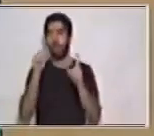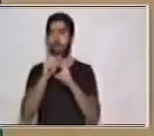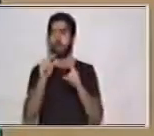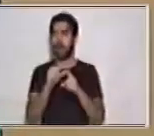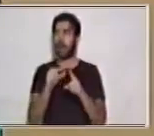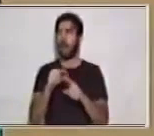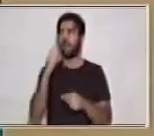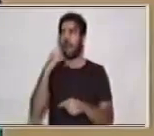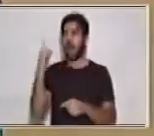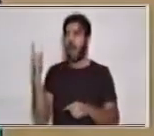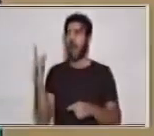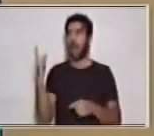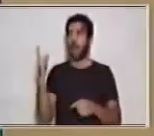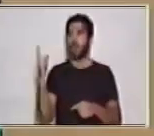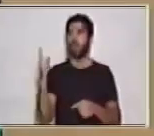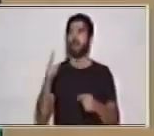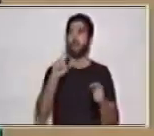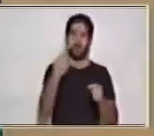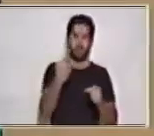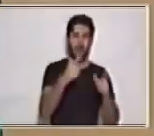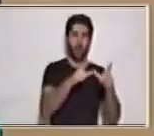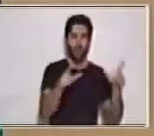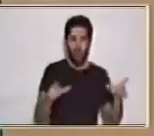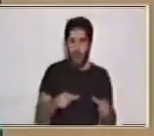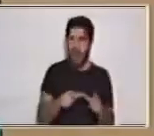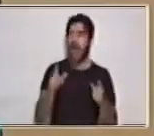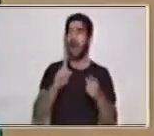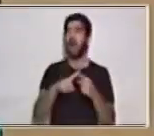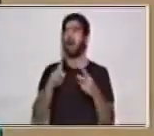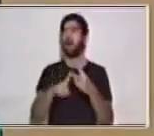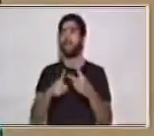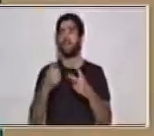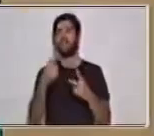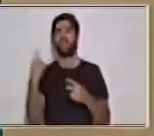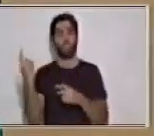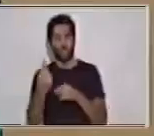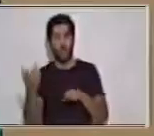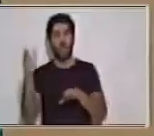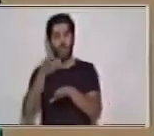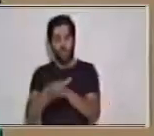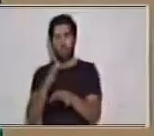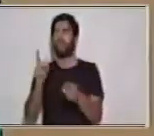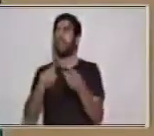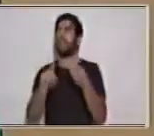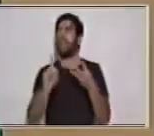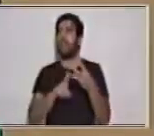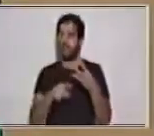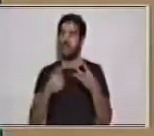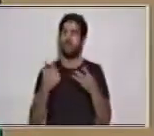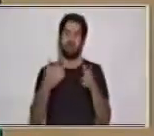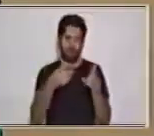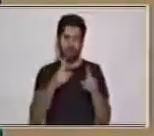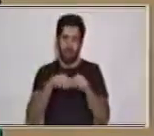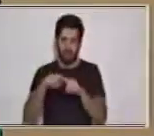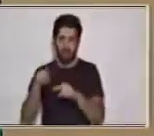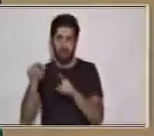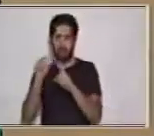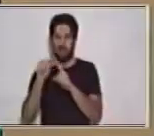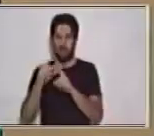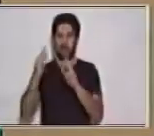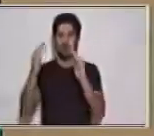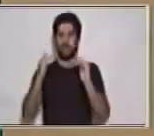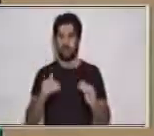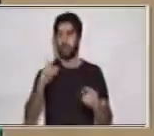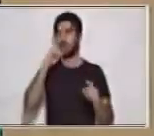que me indican un orden en secuencia van a basarse a los conectores de orden. Y también están los